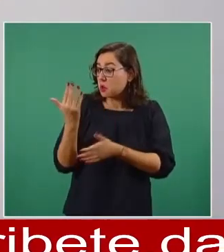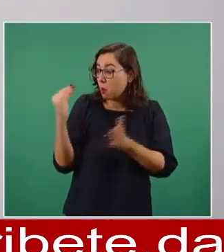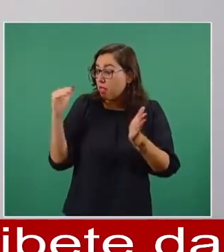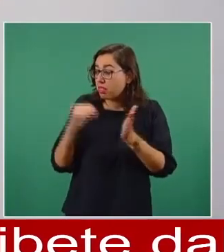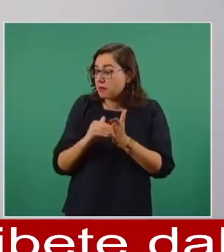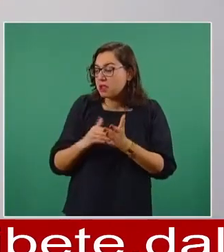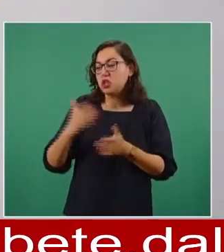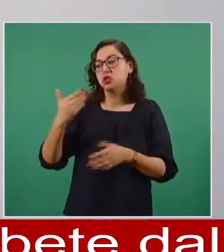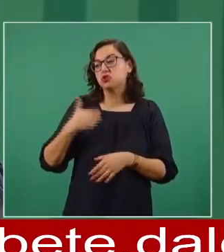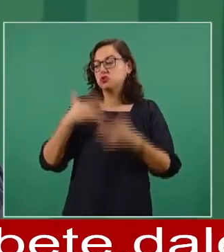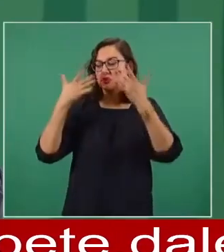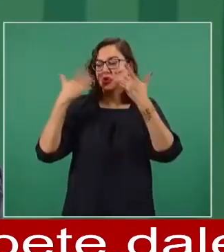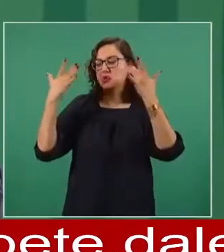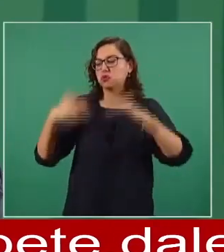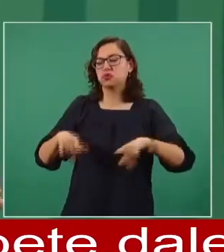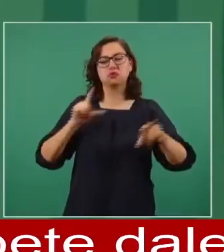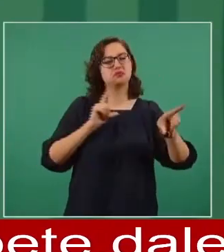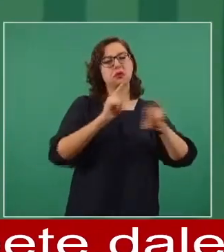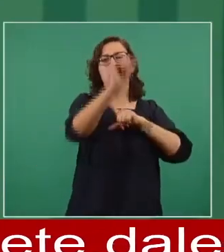No,